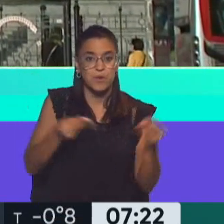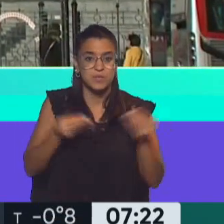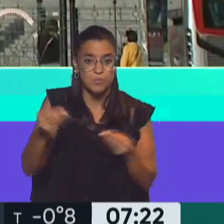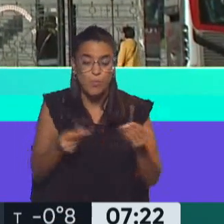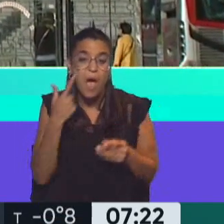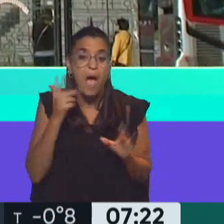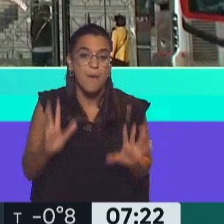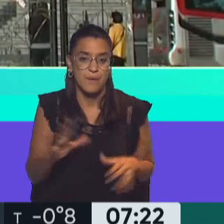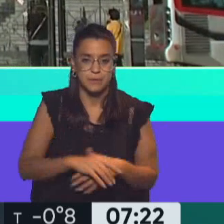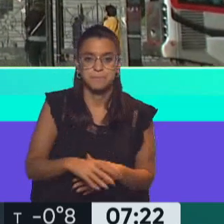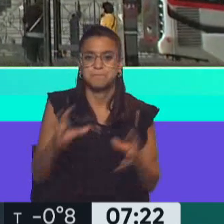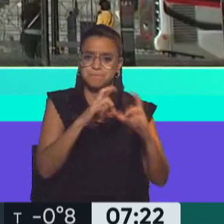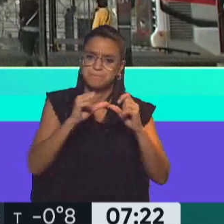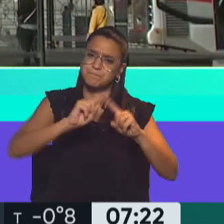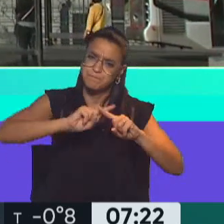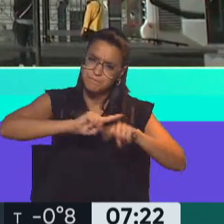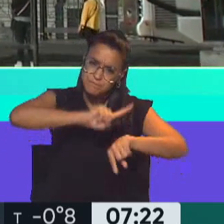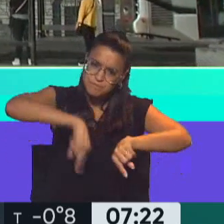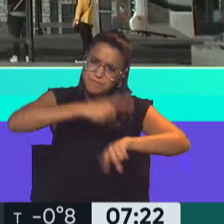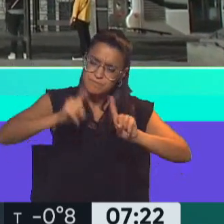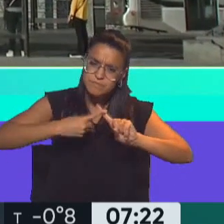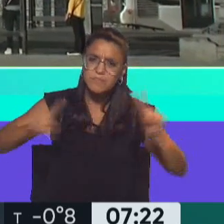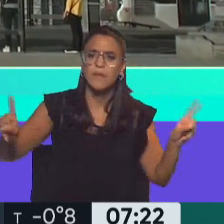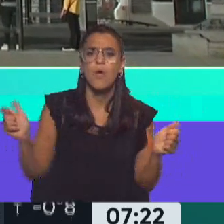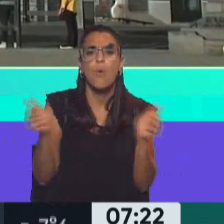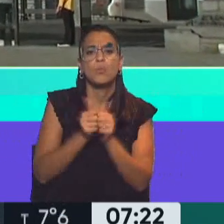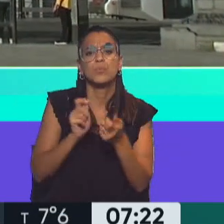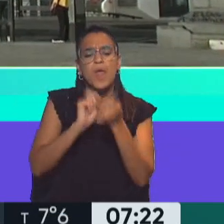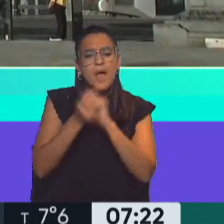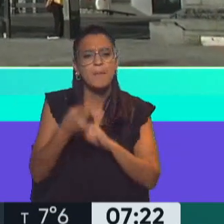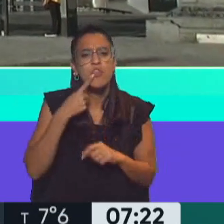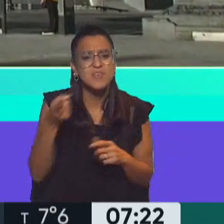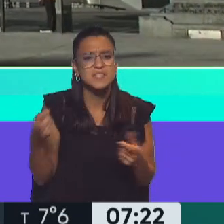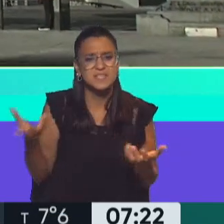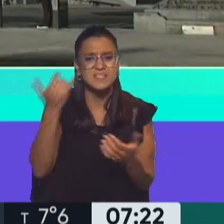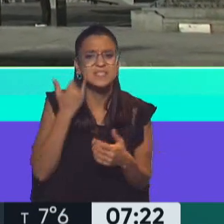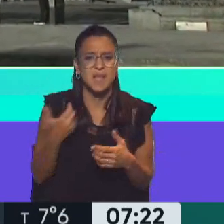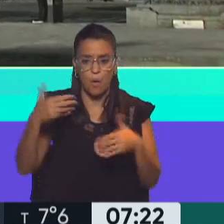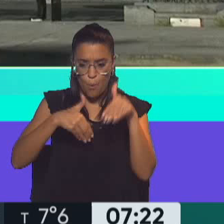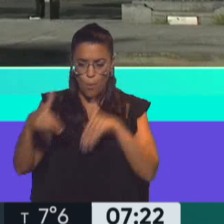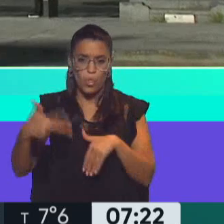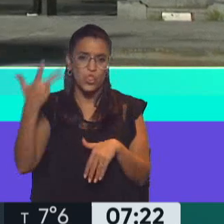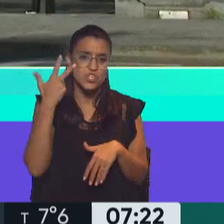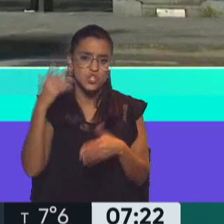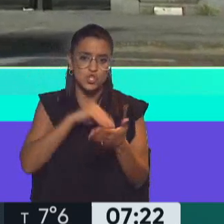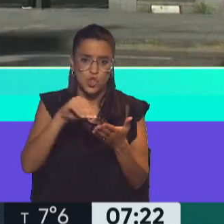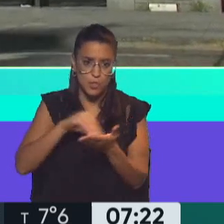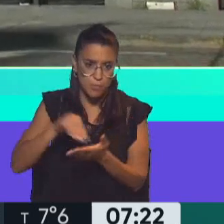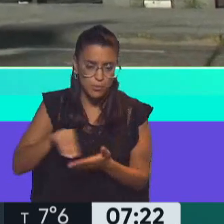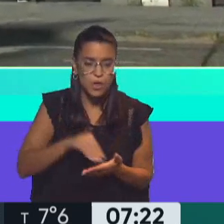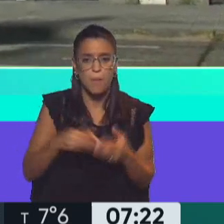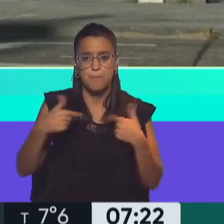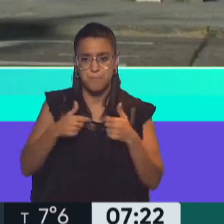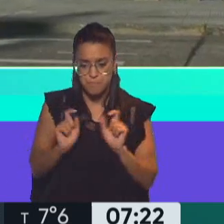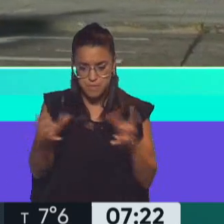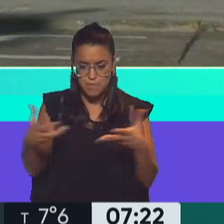presupuesto. Decías, una sesión muy extensa. Juntos por el Cambio dice que ya logró reunir, además de sus 18 legisladores, de los